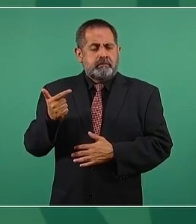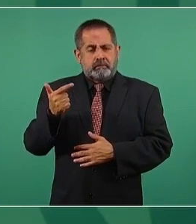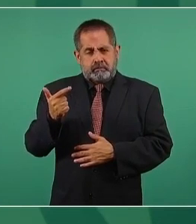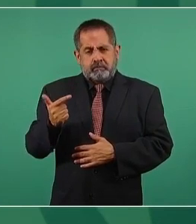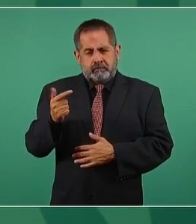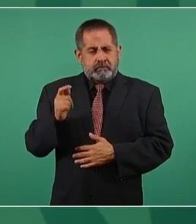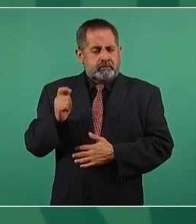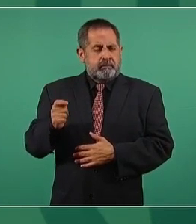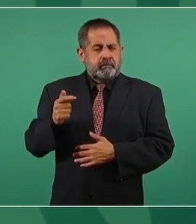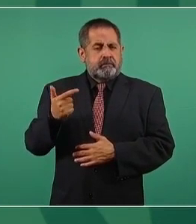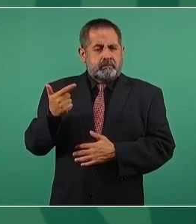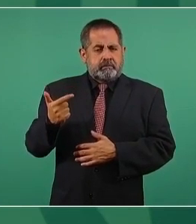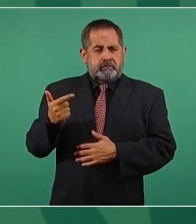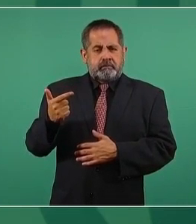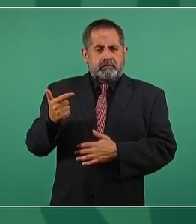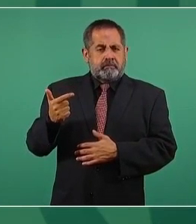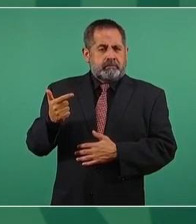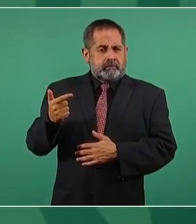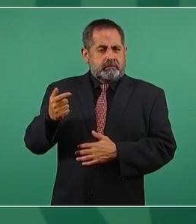7.